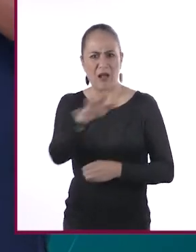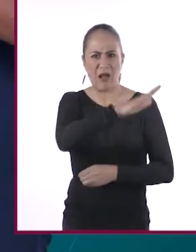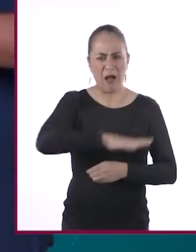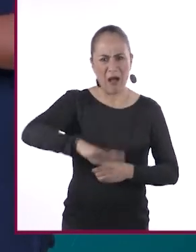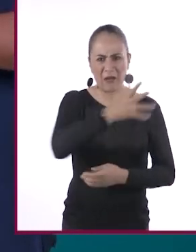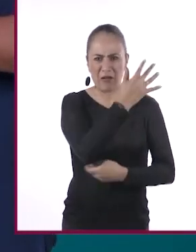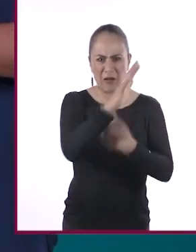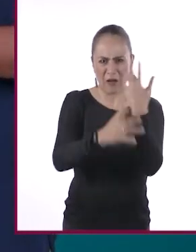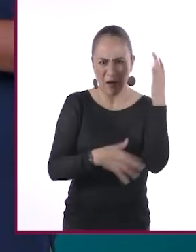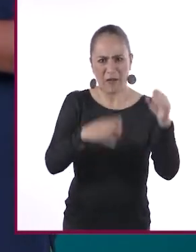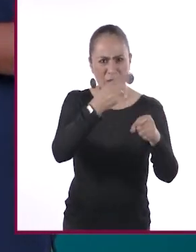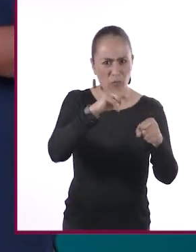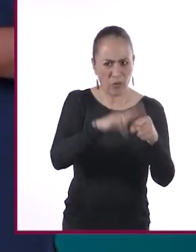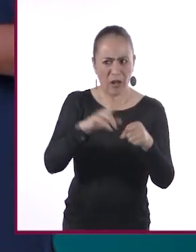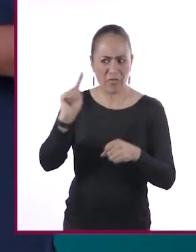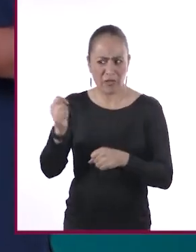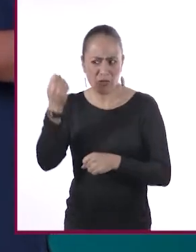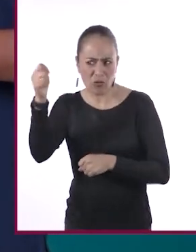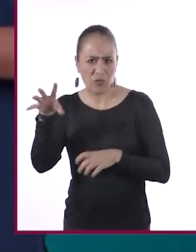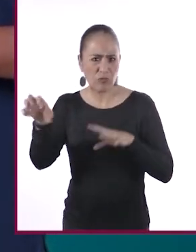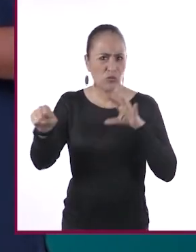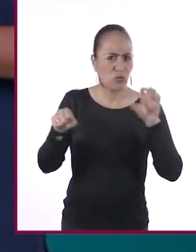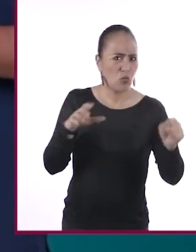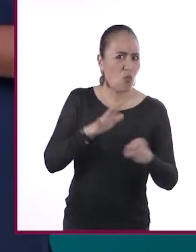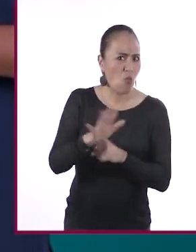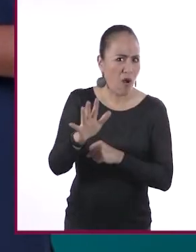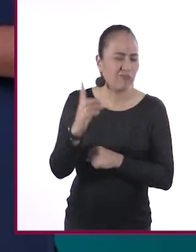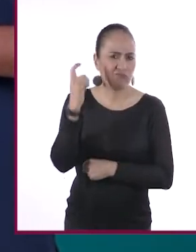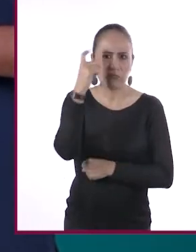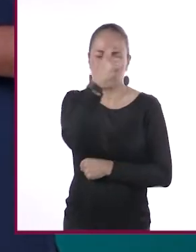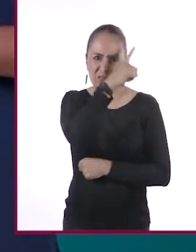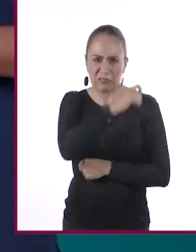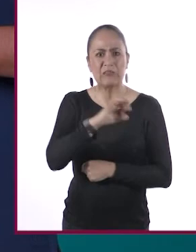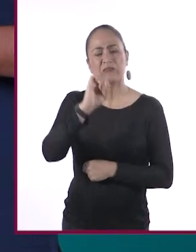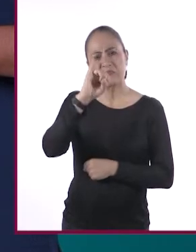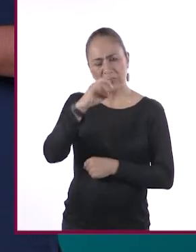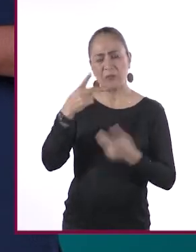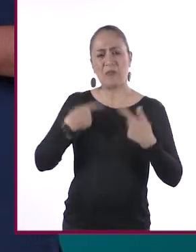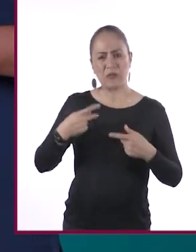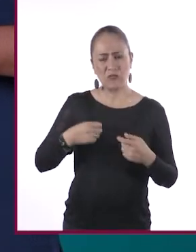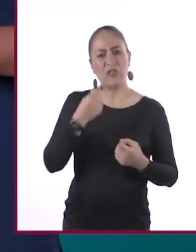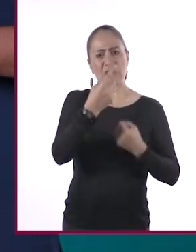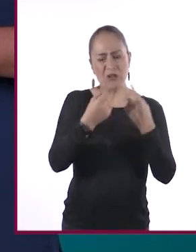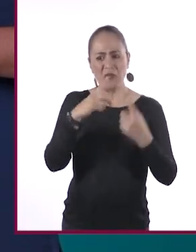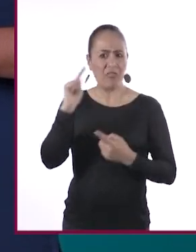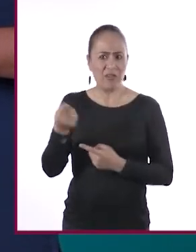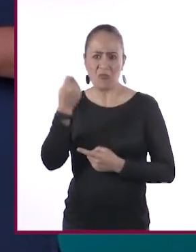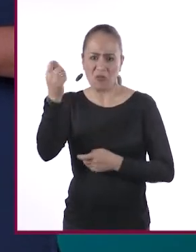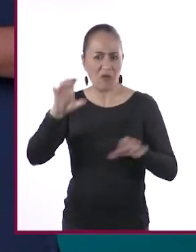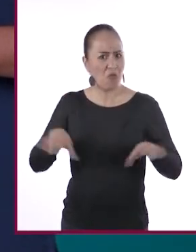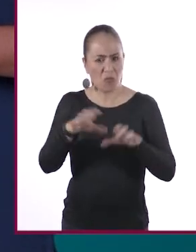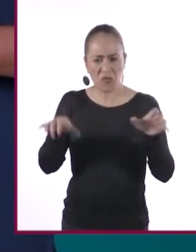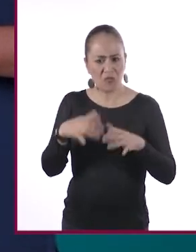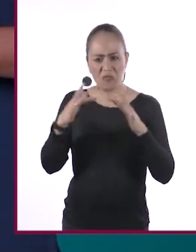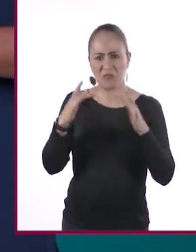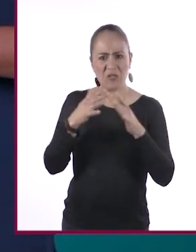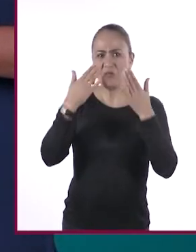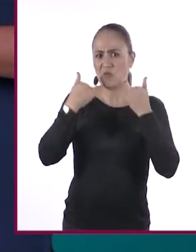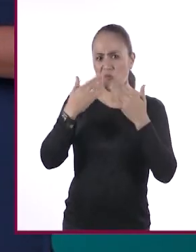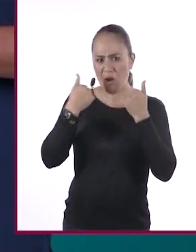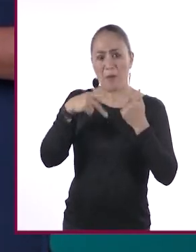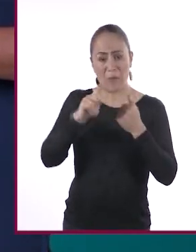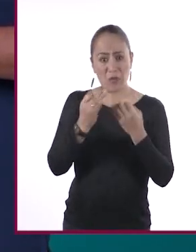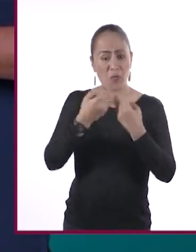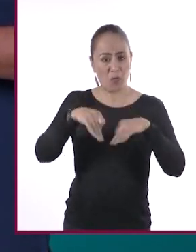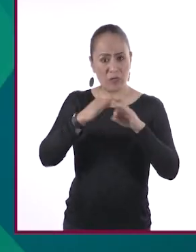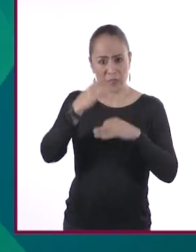uno tecnológico, ¿no? Complicado, la verdad, porque a pesar de que mucha población no cuenta con servicios tecnológicos adecuados, son indispensables para